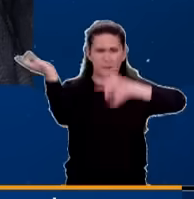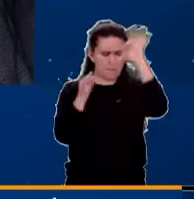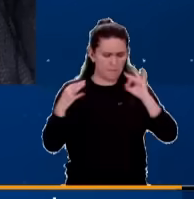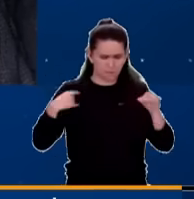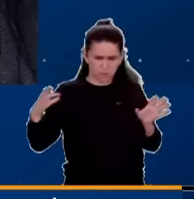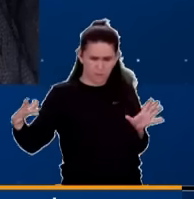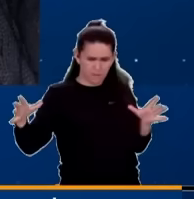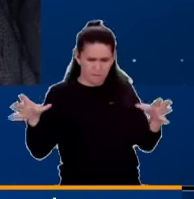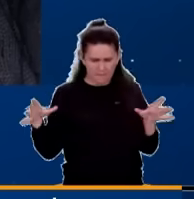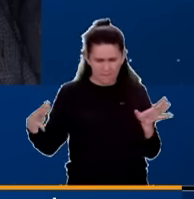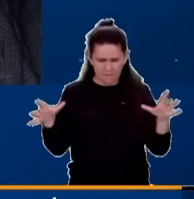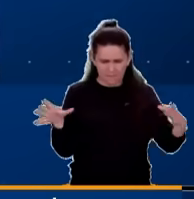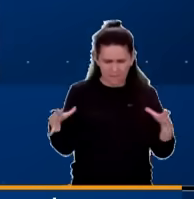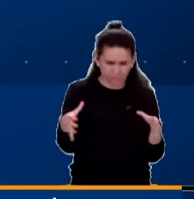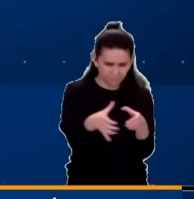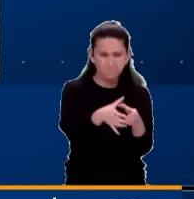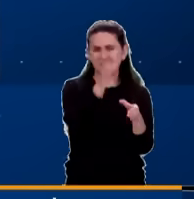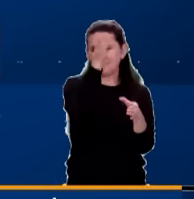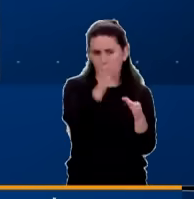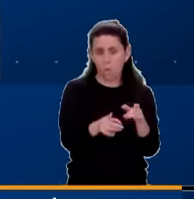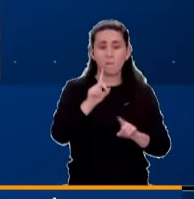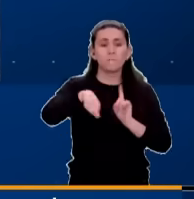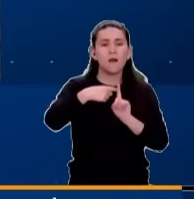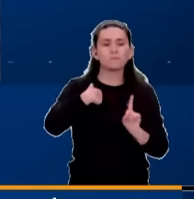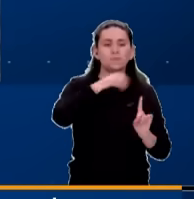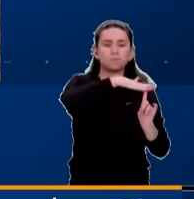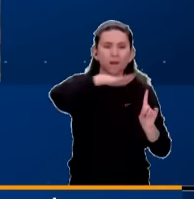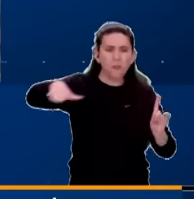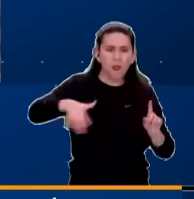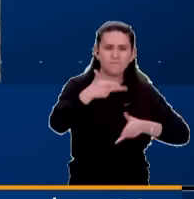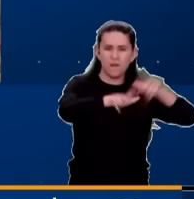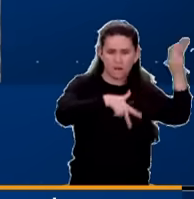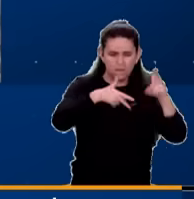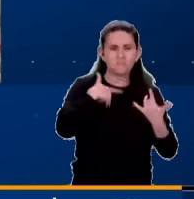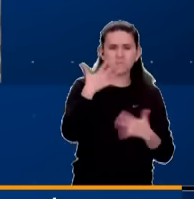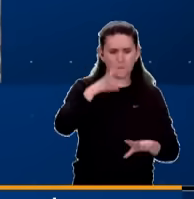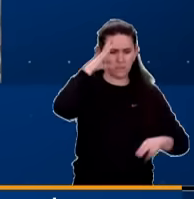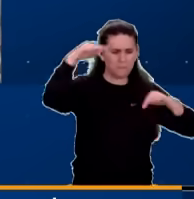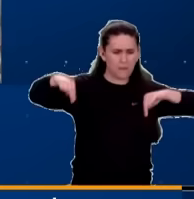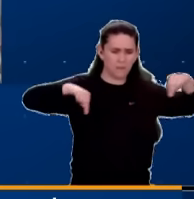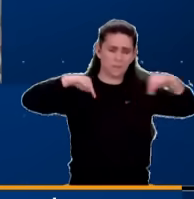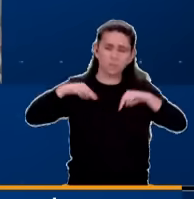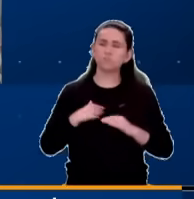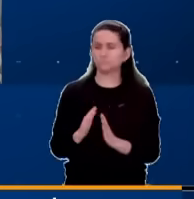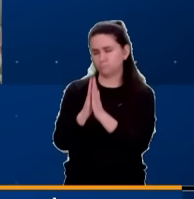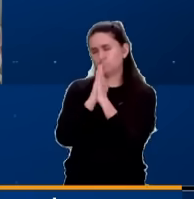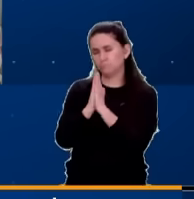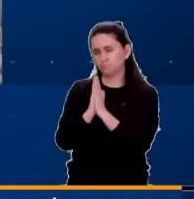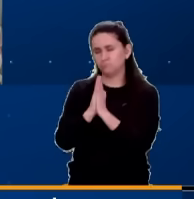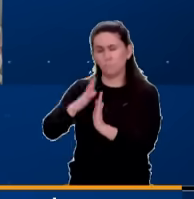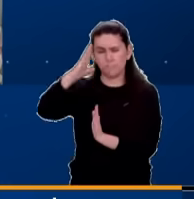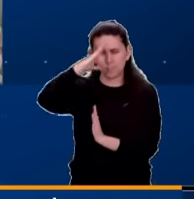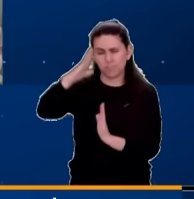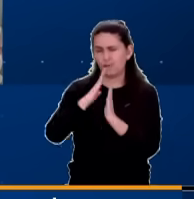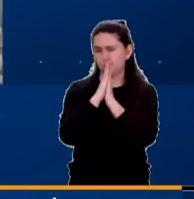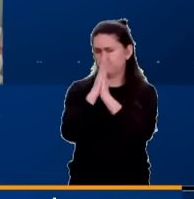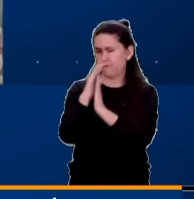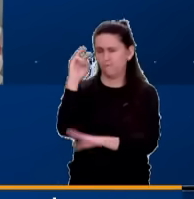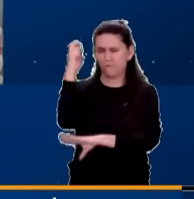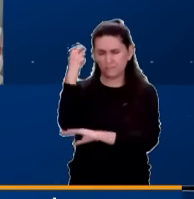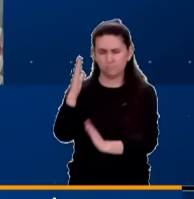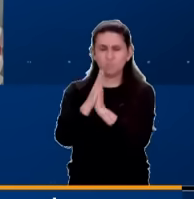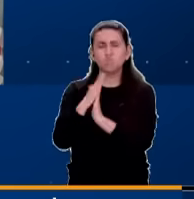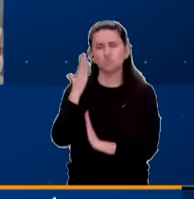las terminales. Y pues yo espero que sea así. O sea, le pido a las autoridades policiales, yo sé que son